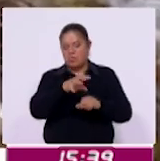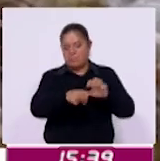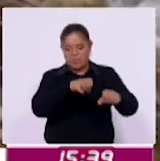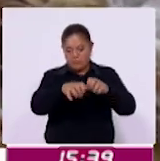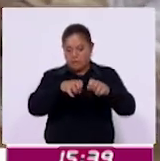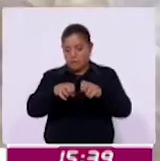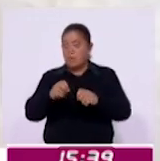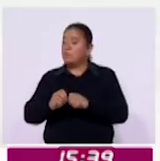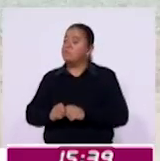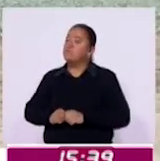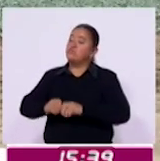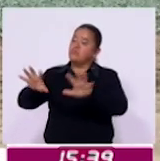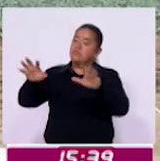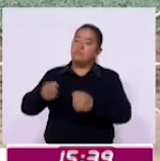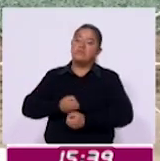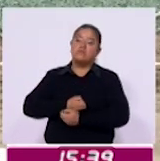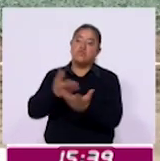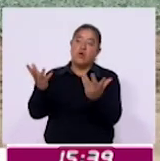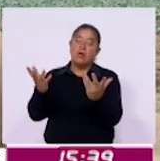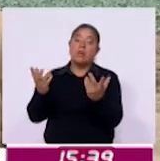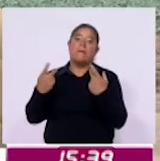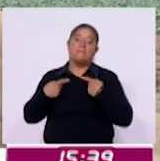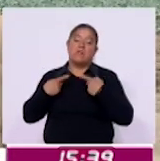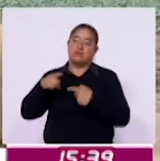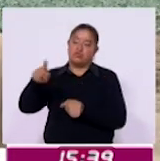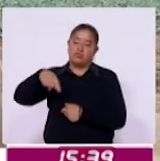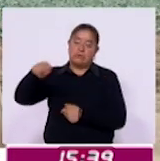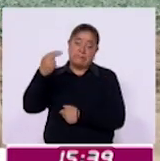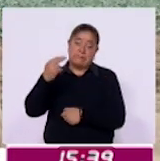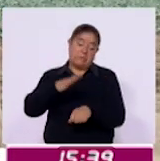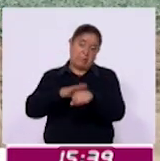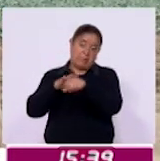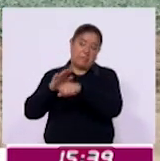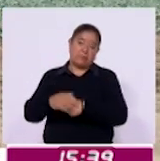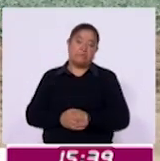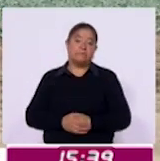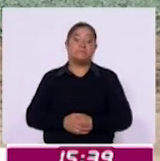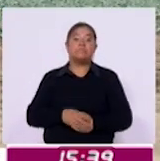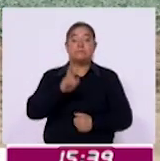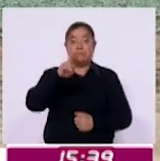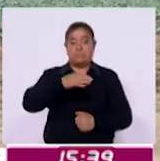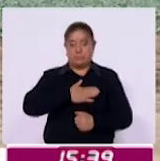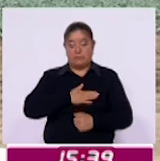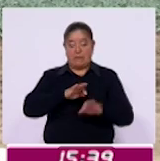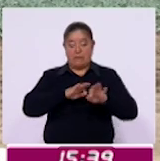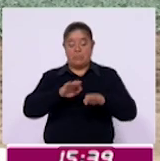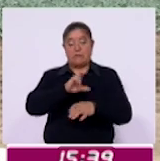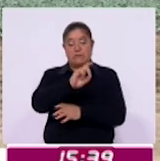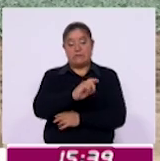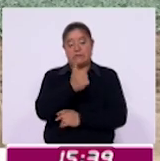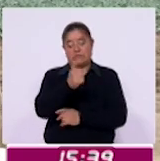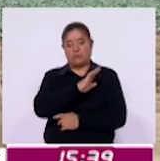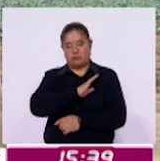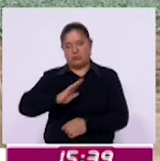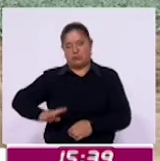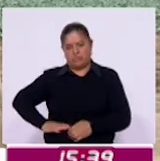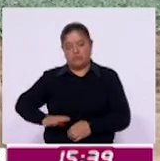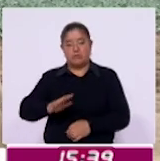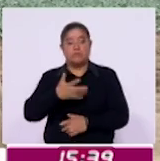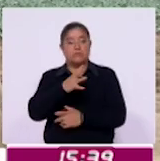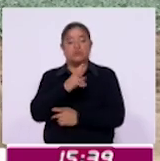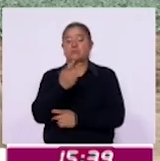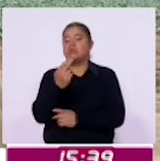que más lo necesitan. Realmente estamos en 36 municipios, nosotros actualmente estamos oscilando alrededor de ya